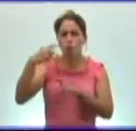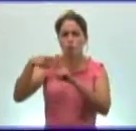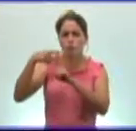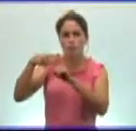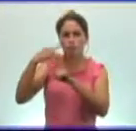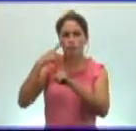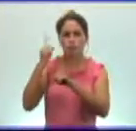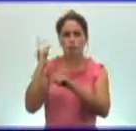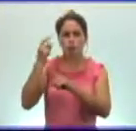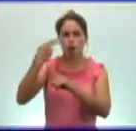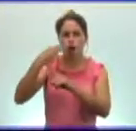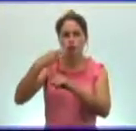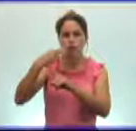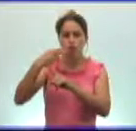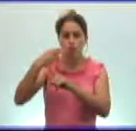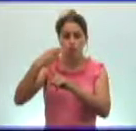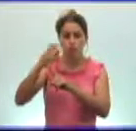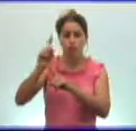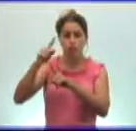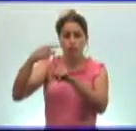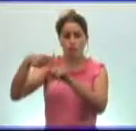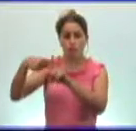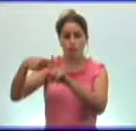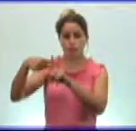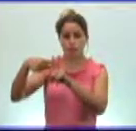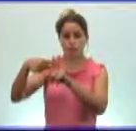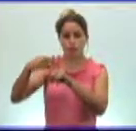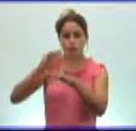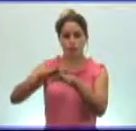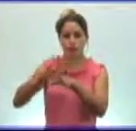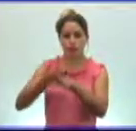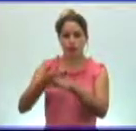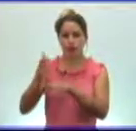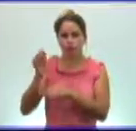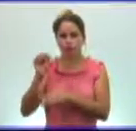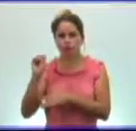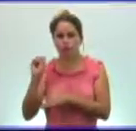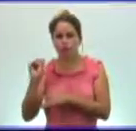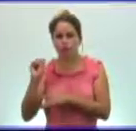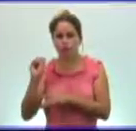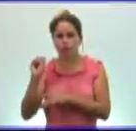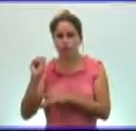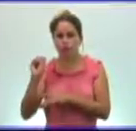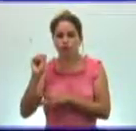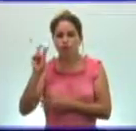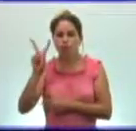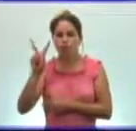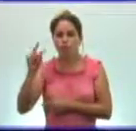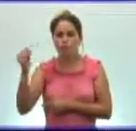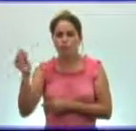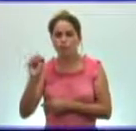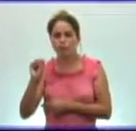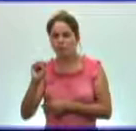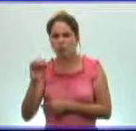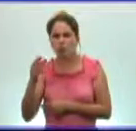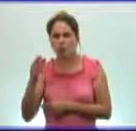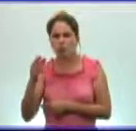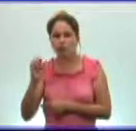ven, el anión azufre, su carga es 2 menos. Tener en cuenta que a la hora de escribir el